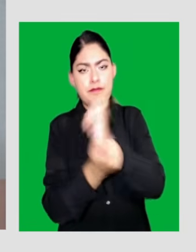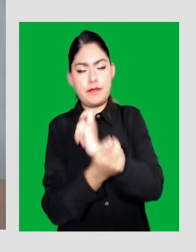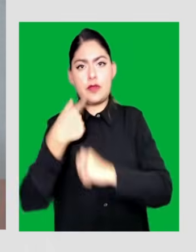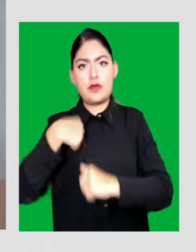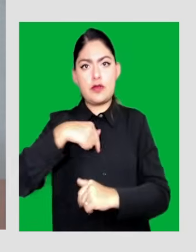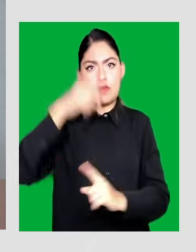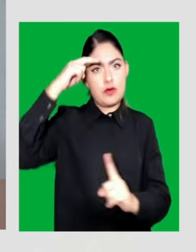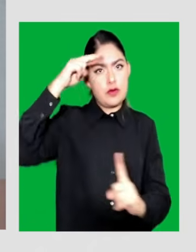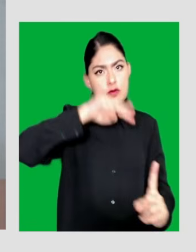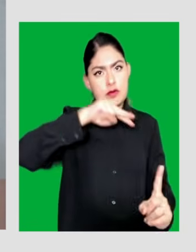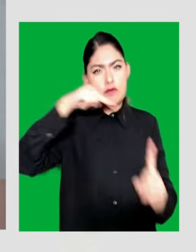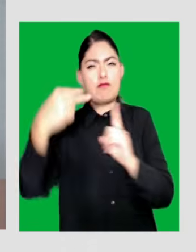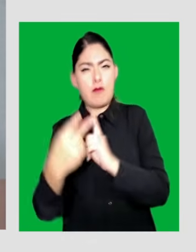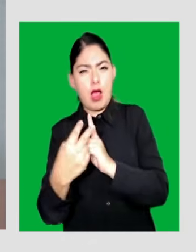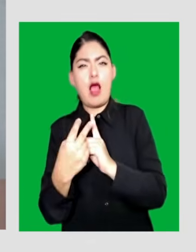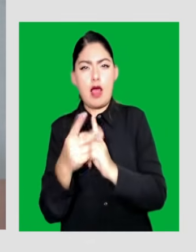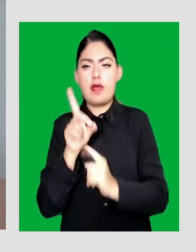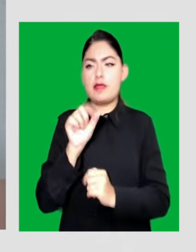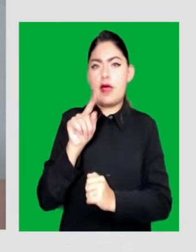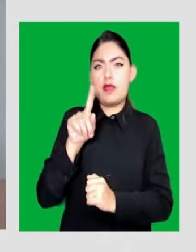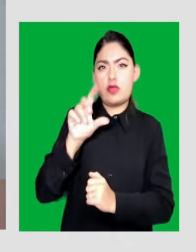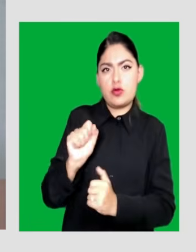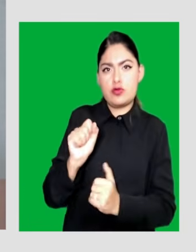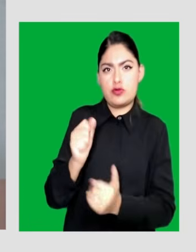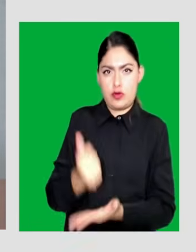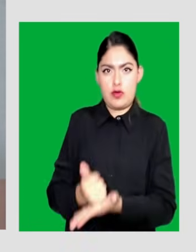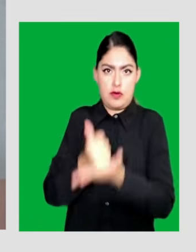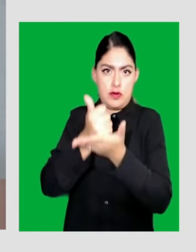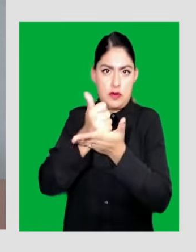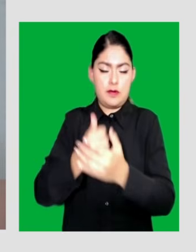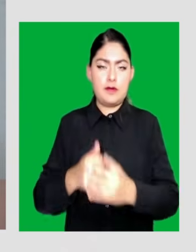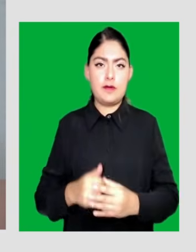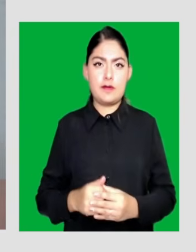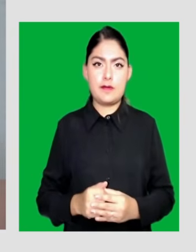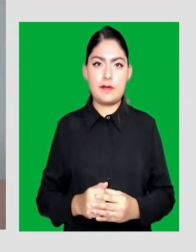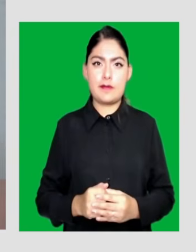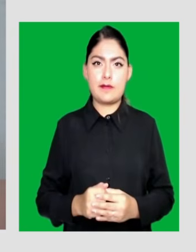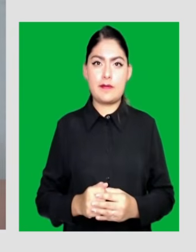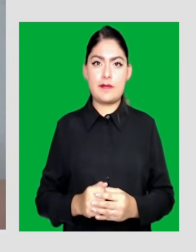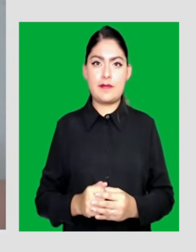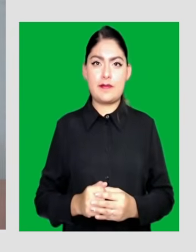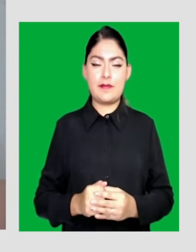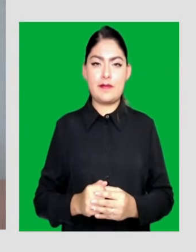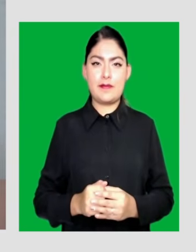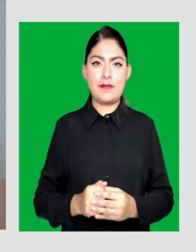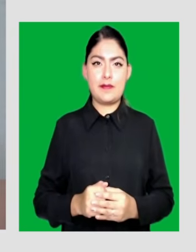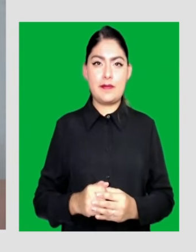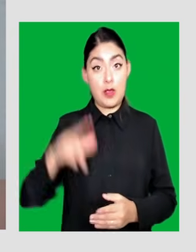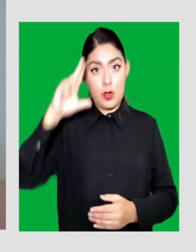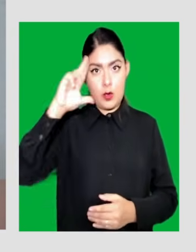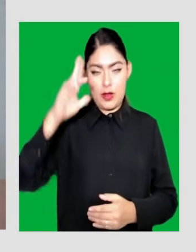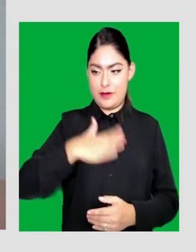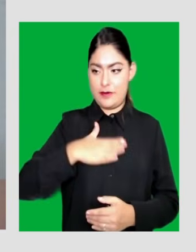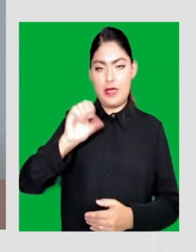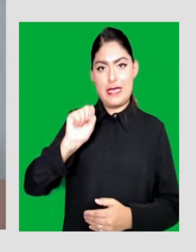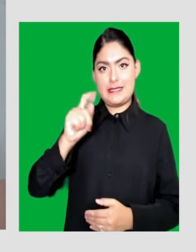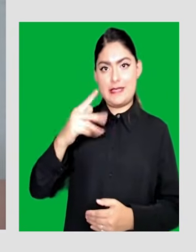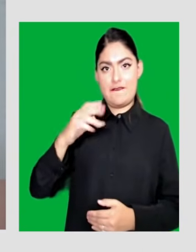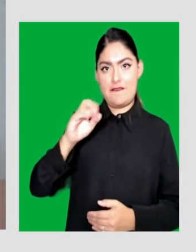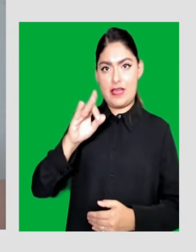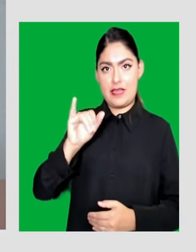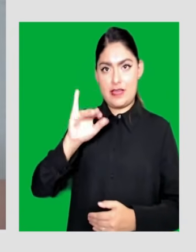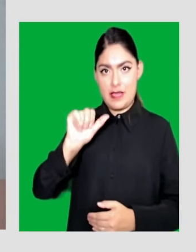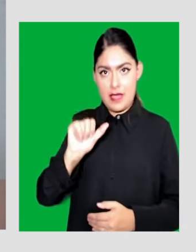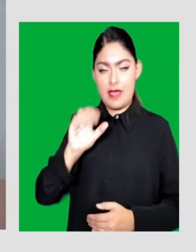a diferentes contextos y hechos de los casos. Este conocimiento es de suma importancia para entender cómo